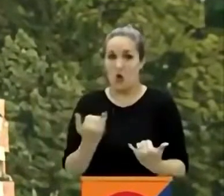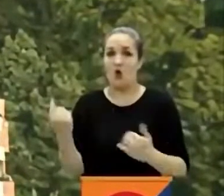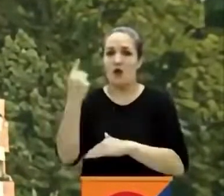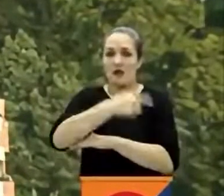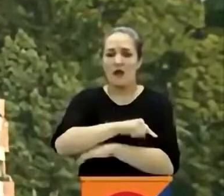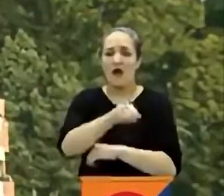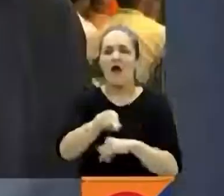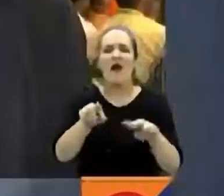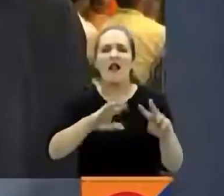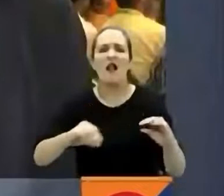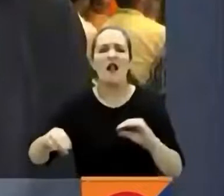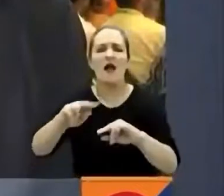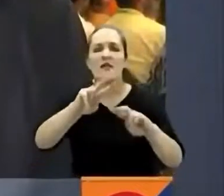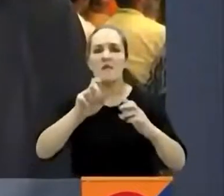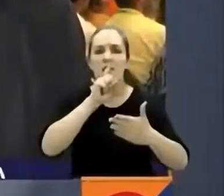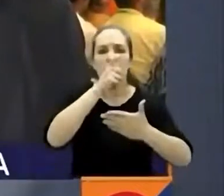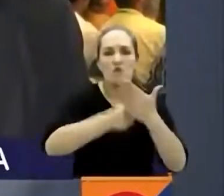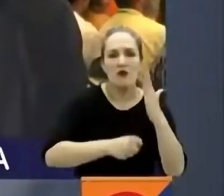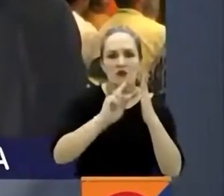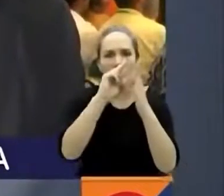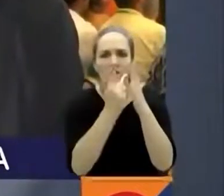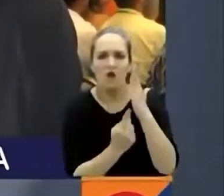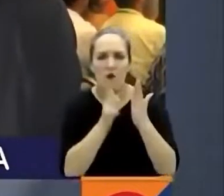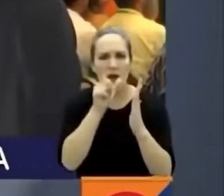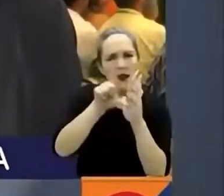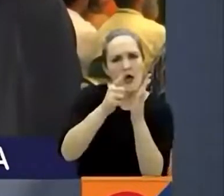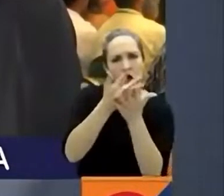sector. Lucía Yáñez, ¿qué tal? Buenas tardes.